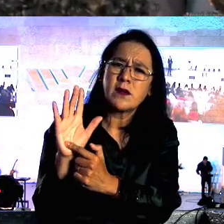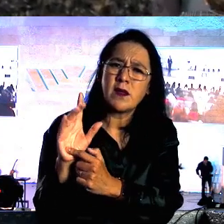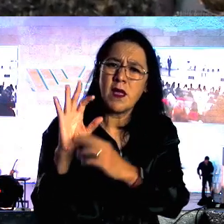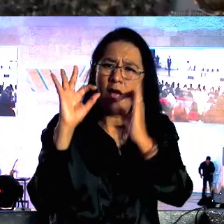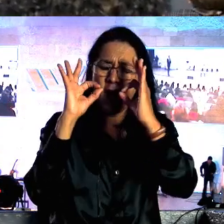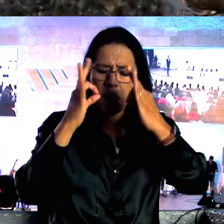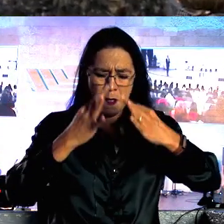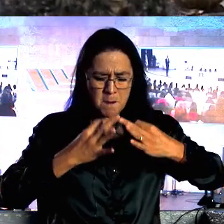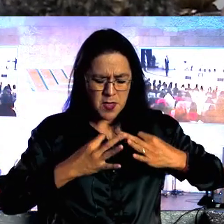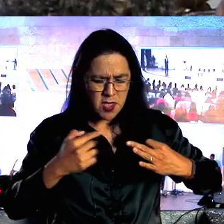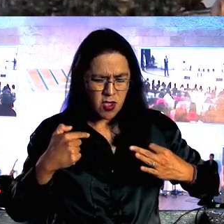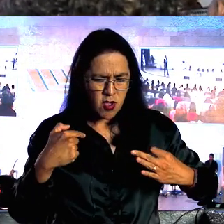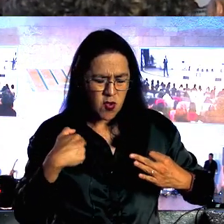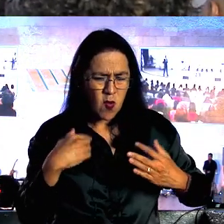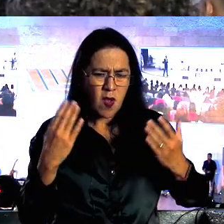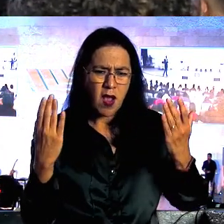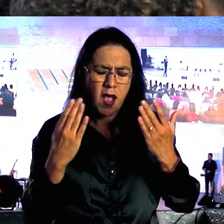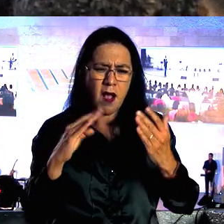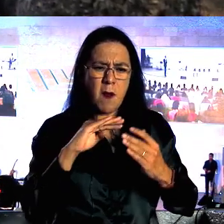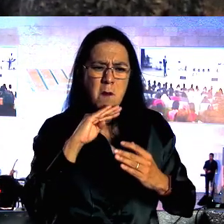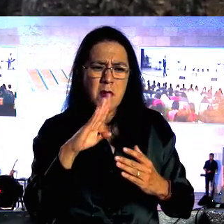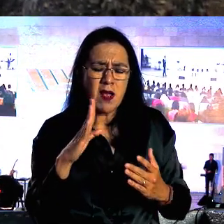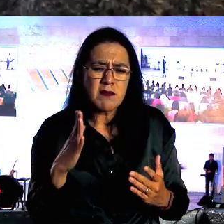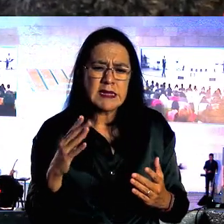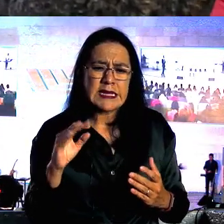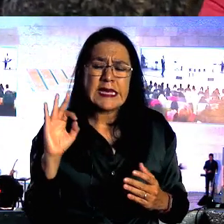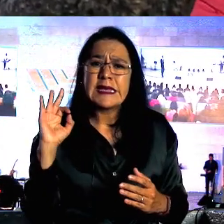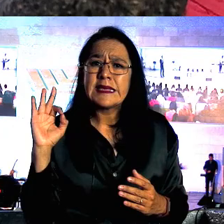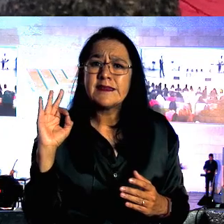a lo mejor yo no alcanzo a ver donde he fallado